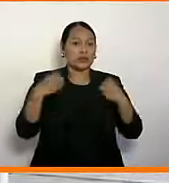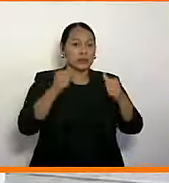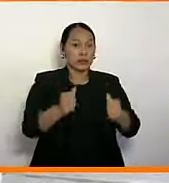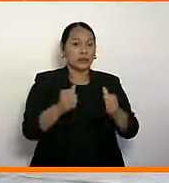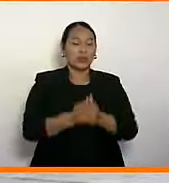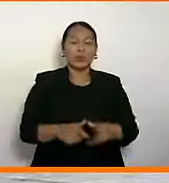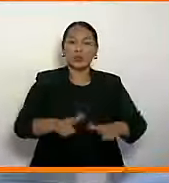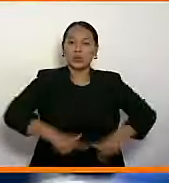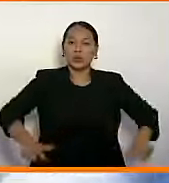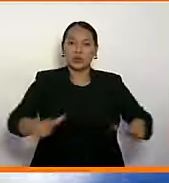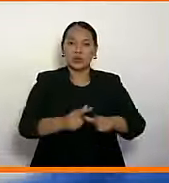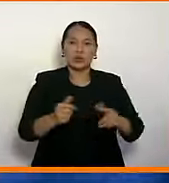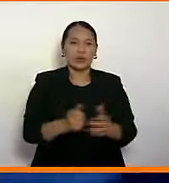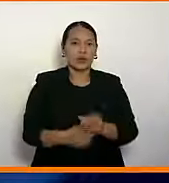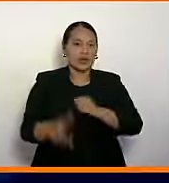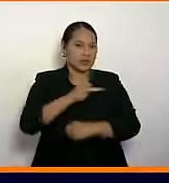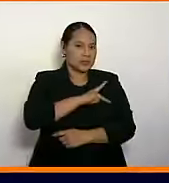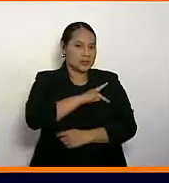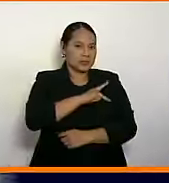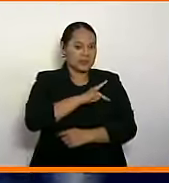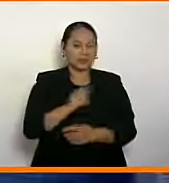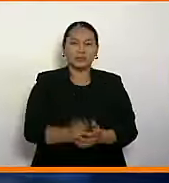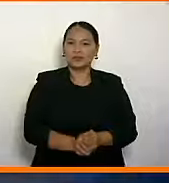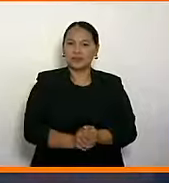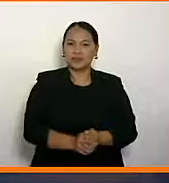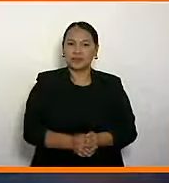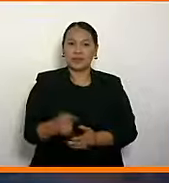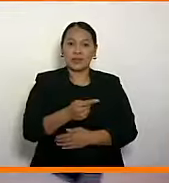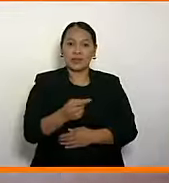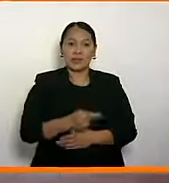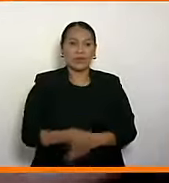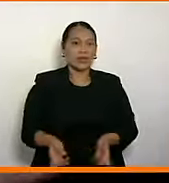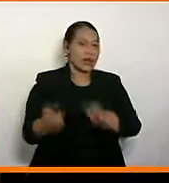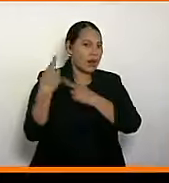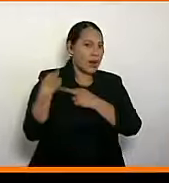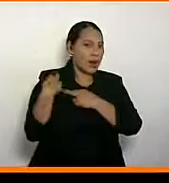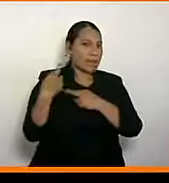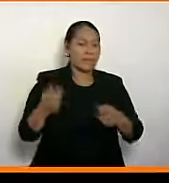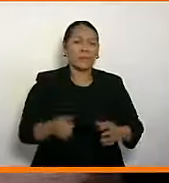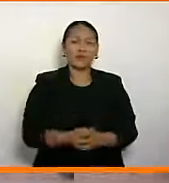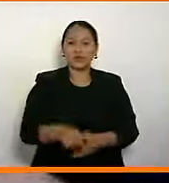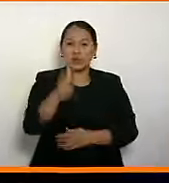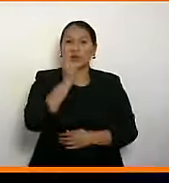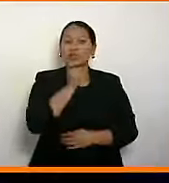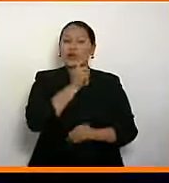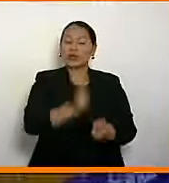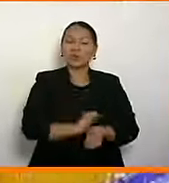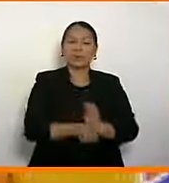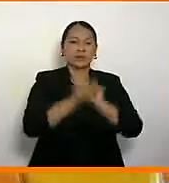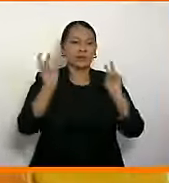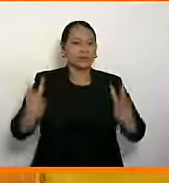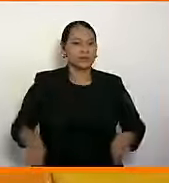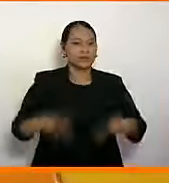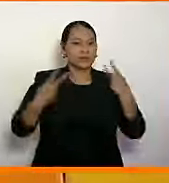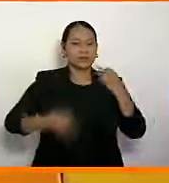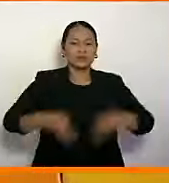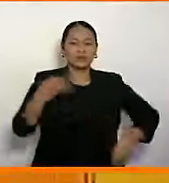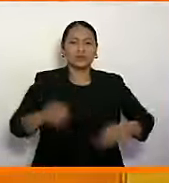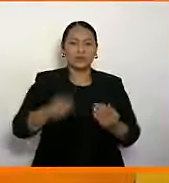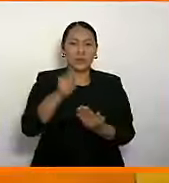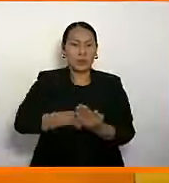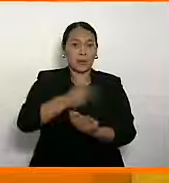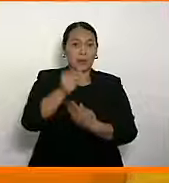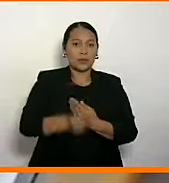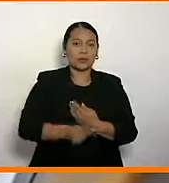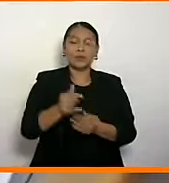Palmas, en San Pedro Sula. Esta iniciativa se enmarca bajo el programa Loto Cambiando Vidas con Alegría y su proyecto Alimentos para